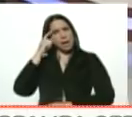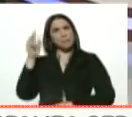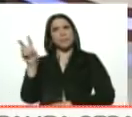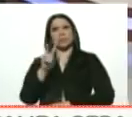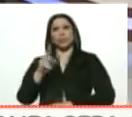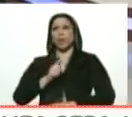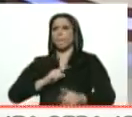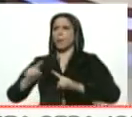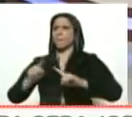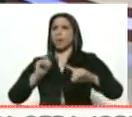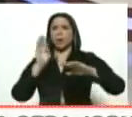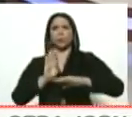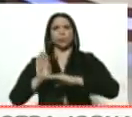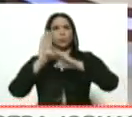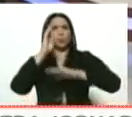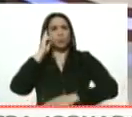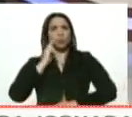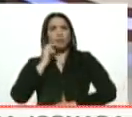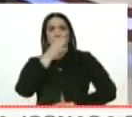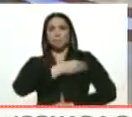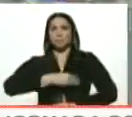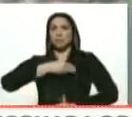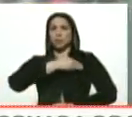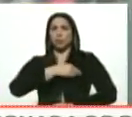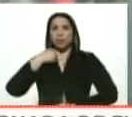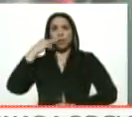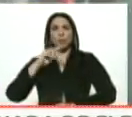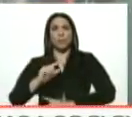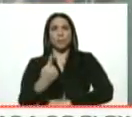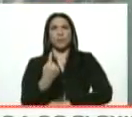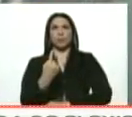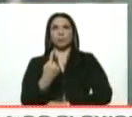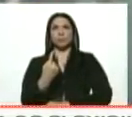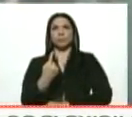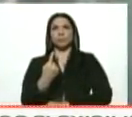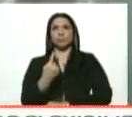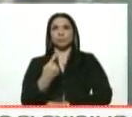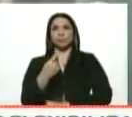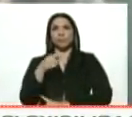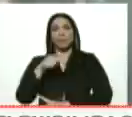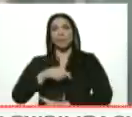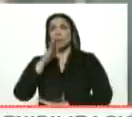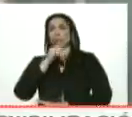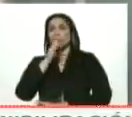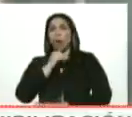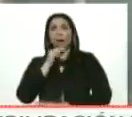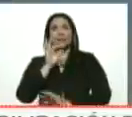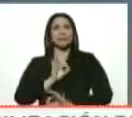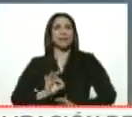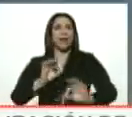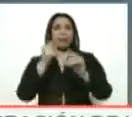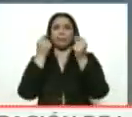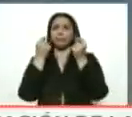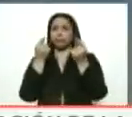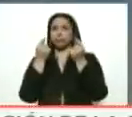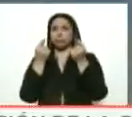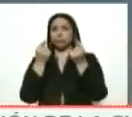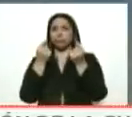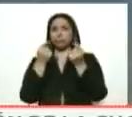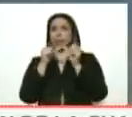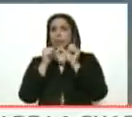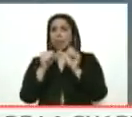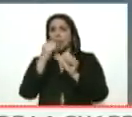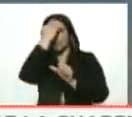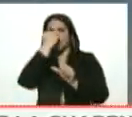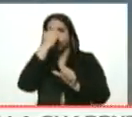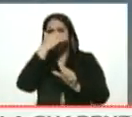en el escudo bolivariano, en la misión Negro Primero. Aquí no va a quedar un solo mercenario terrorista